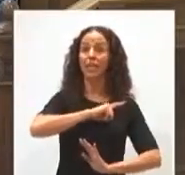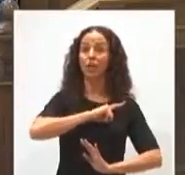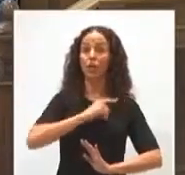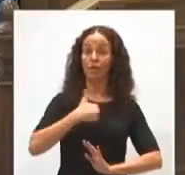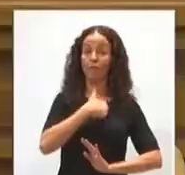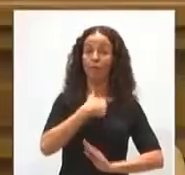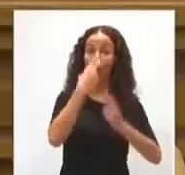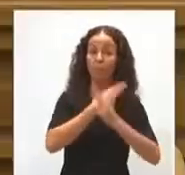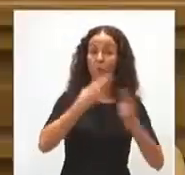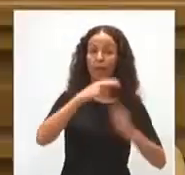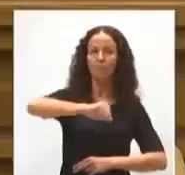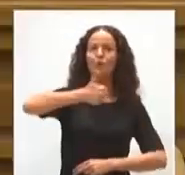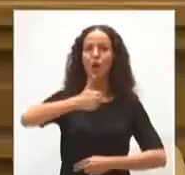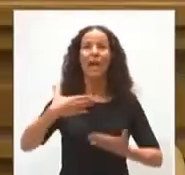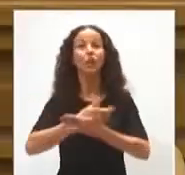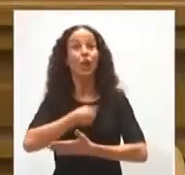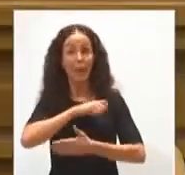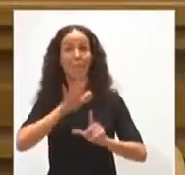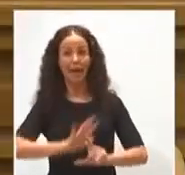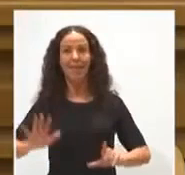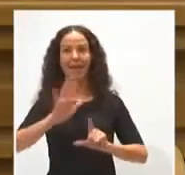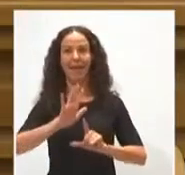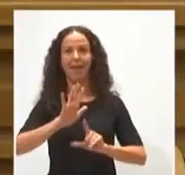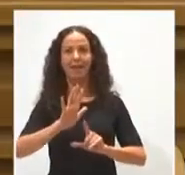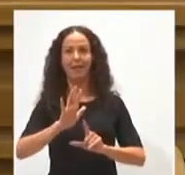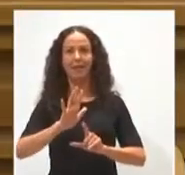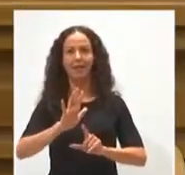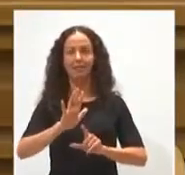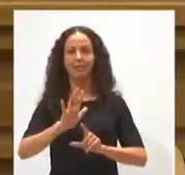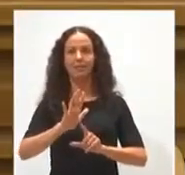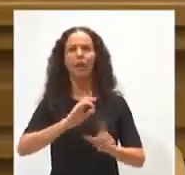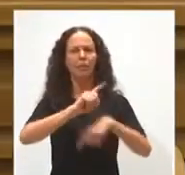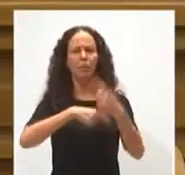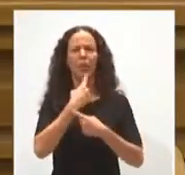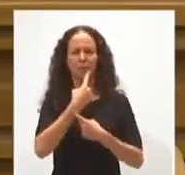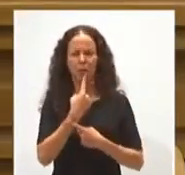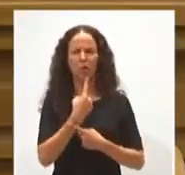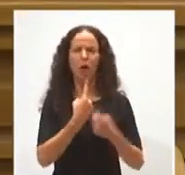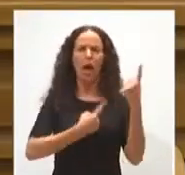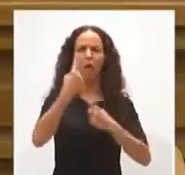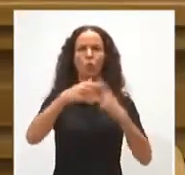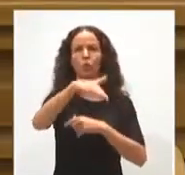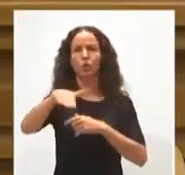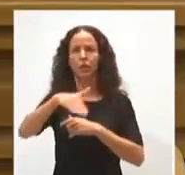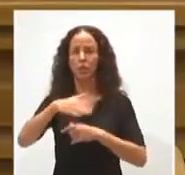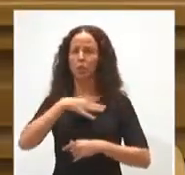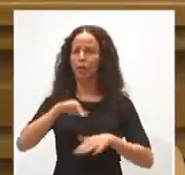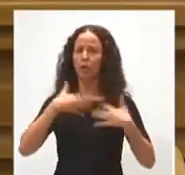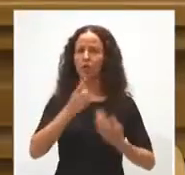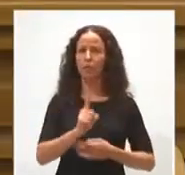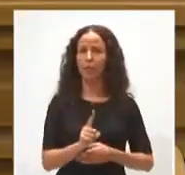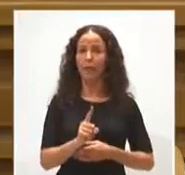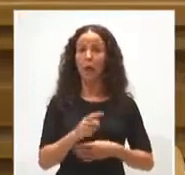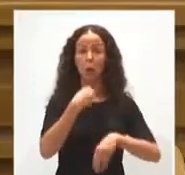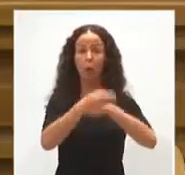en toda españa' y hay muchos sitios si quieren luego les digo cuál es el mejor no les sorprende que no han hecho